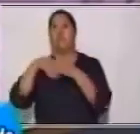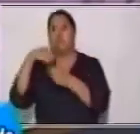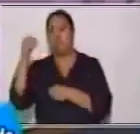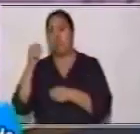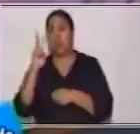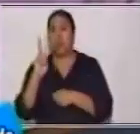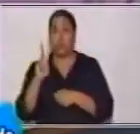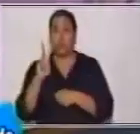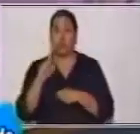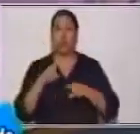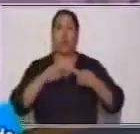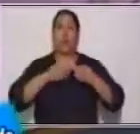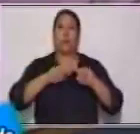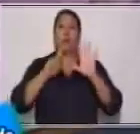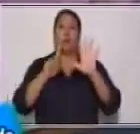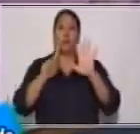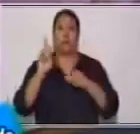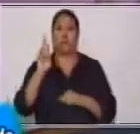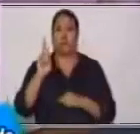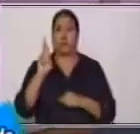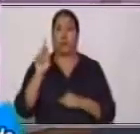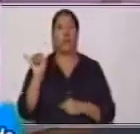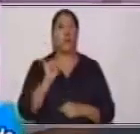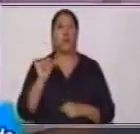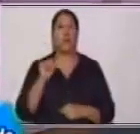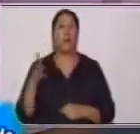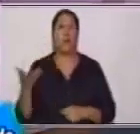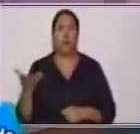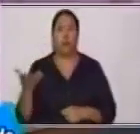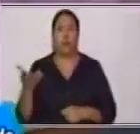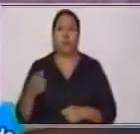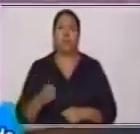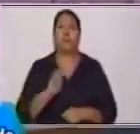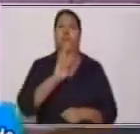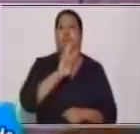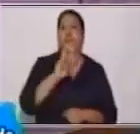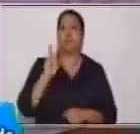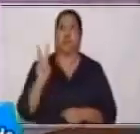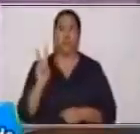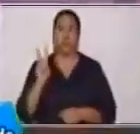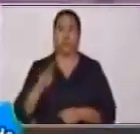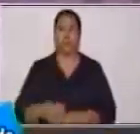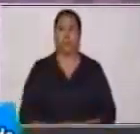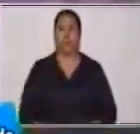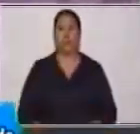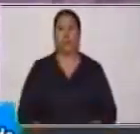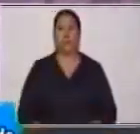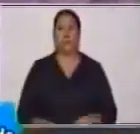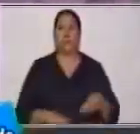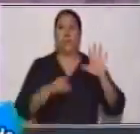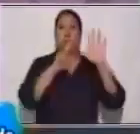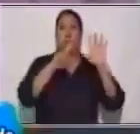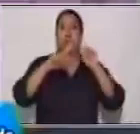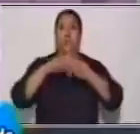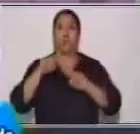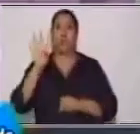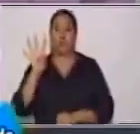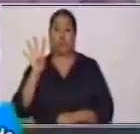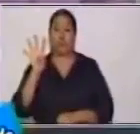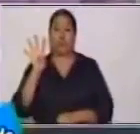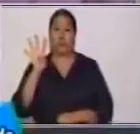por 6R. Igual a 32. 6 por 4,